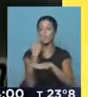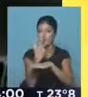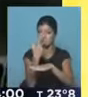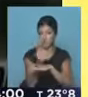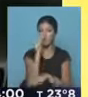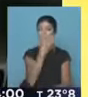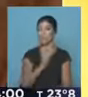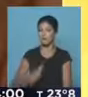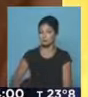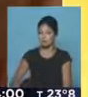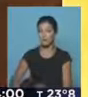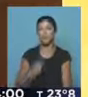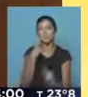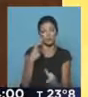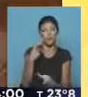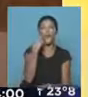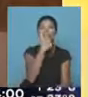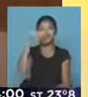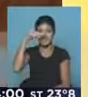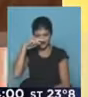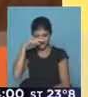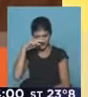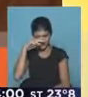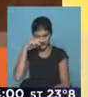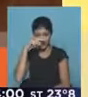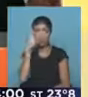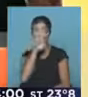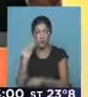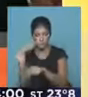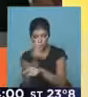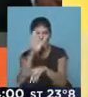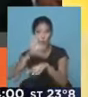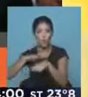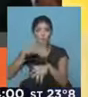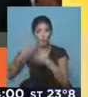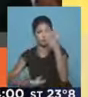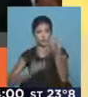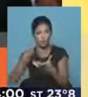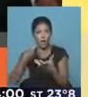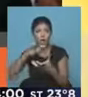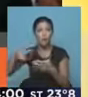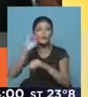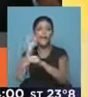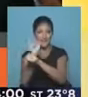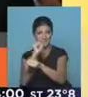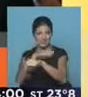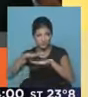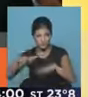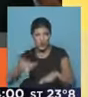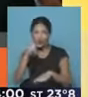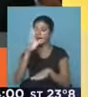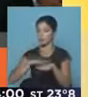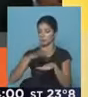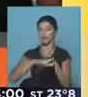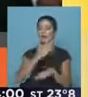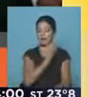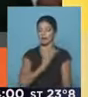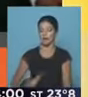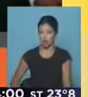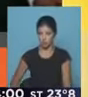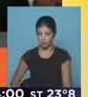Morales reconoció que la muerte de 37 internas a causa del incendio de un centro de detención es responsabilidad del Estado.